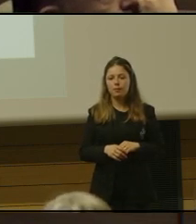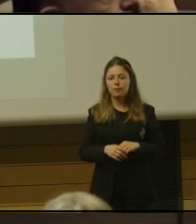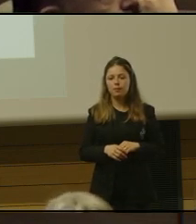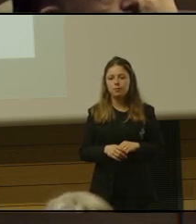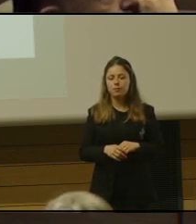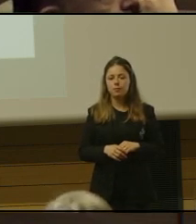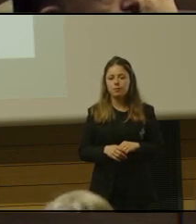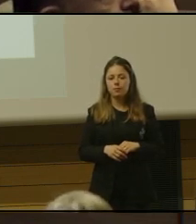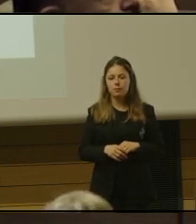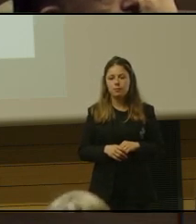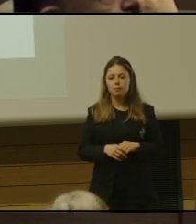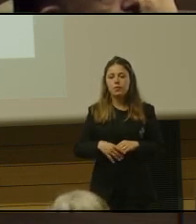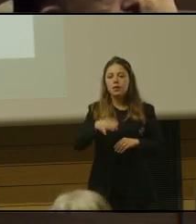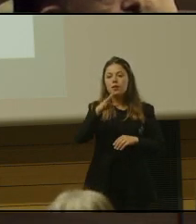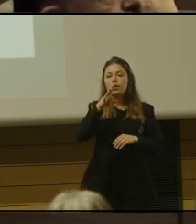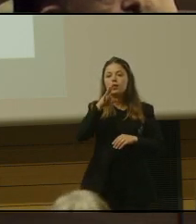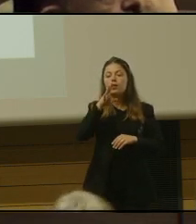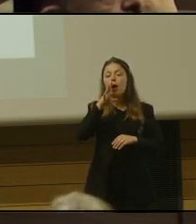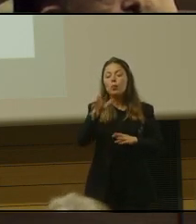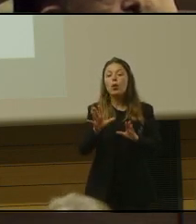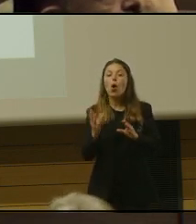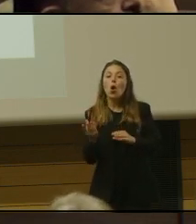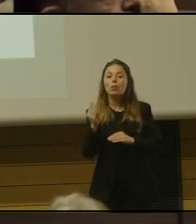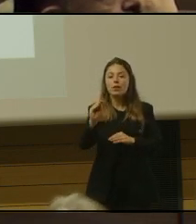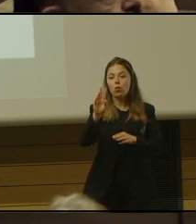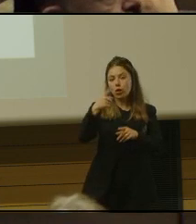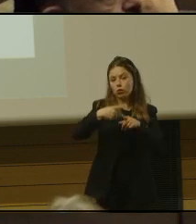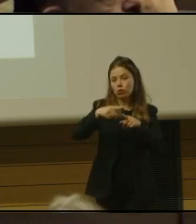Por favor. Recientemente,